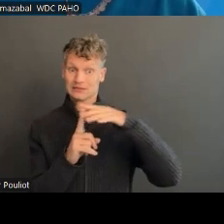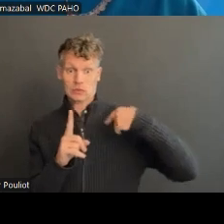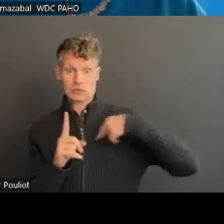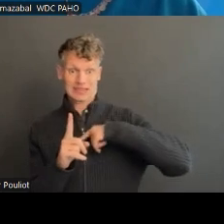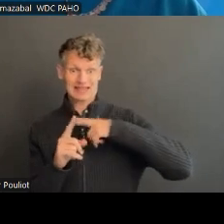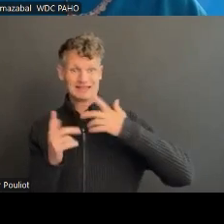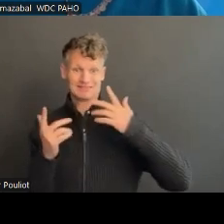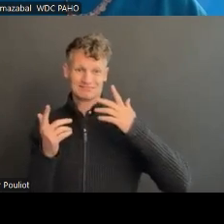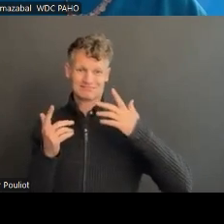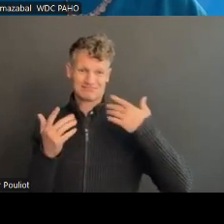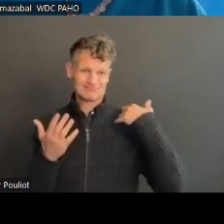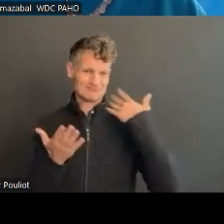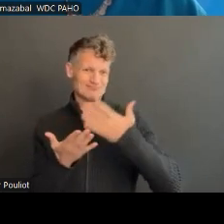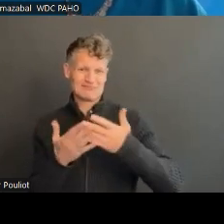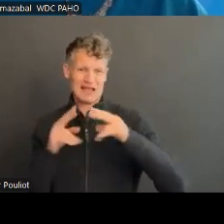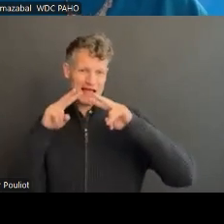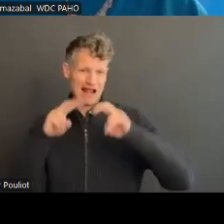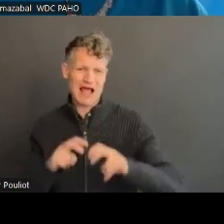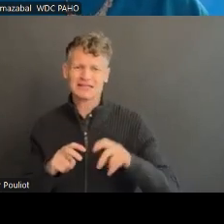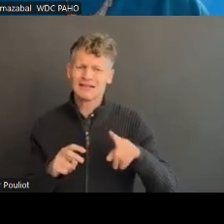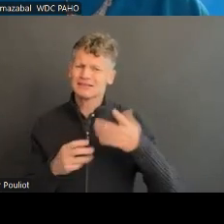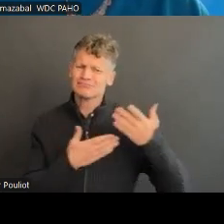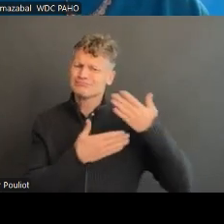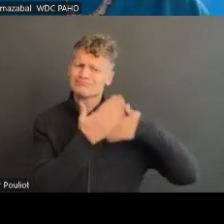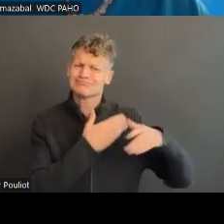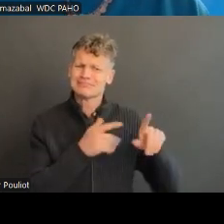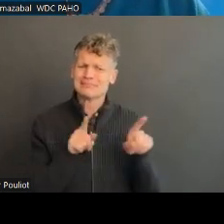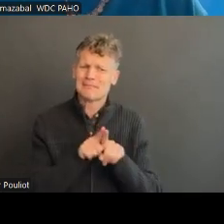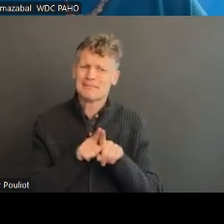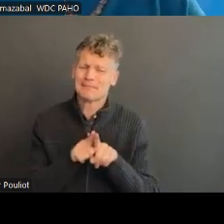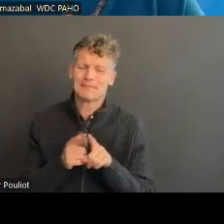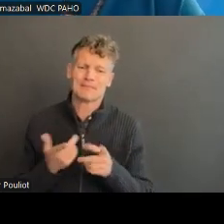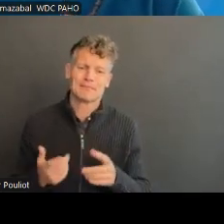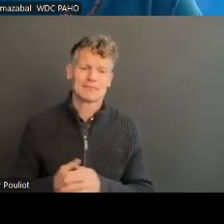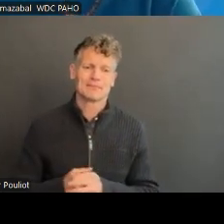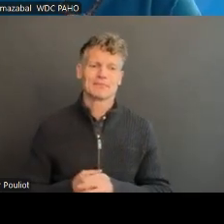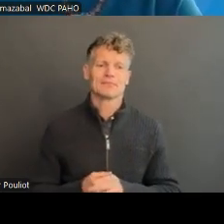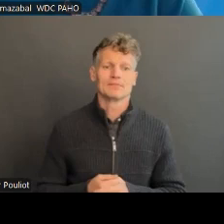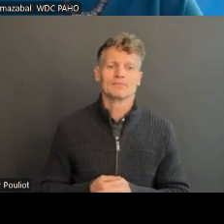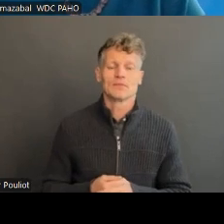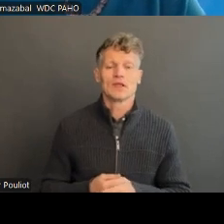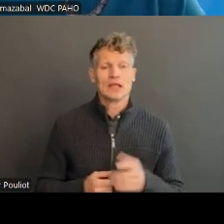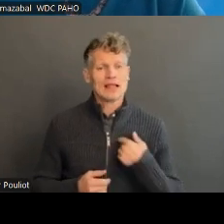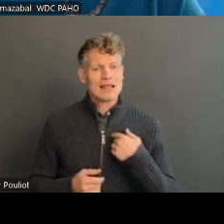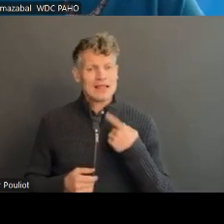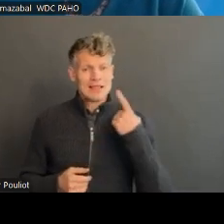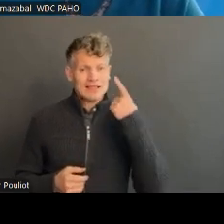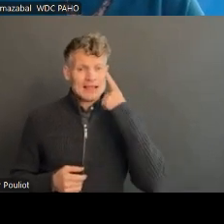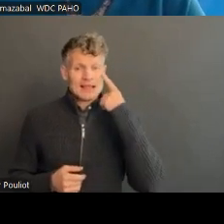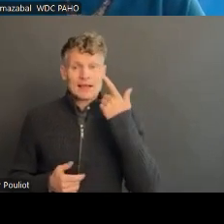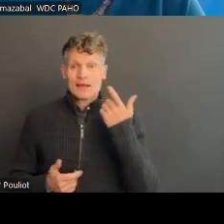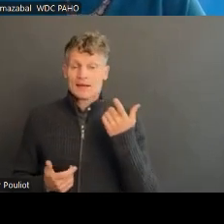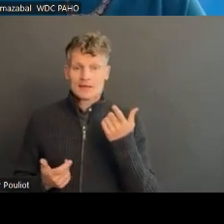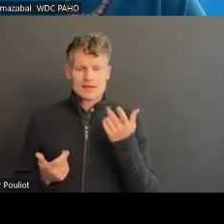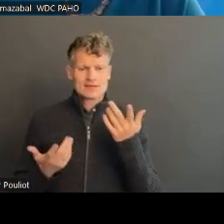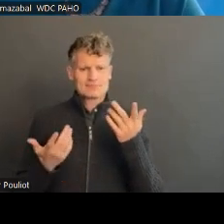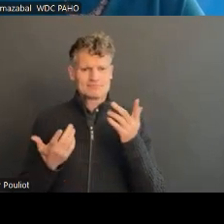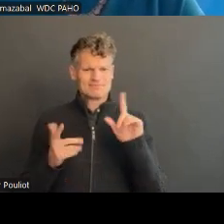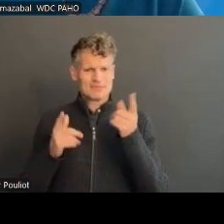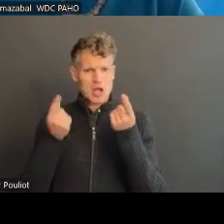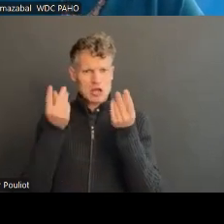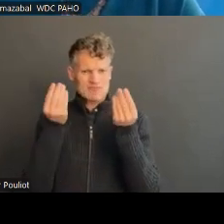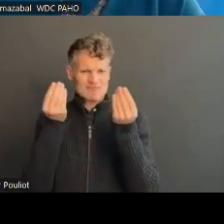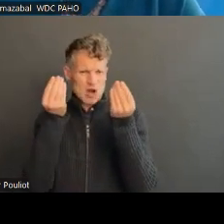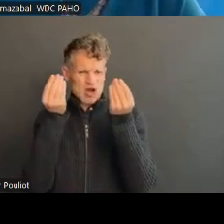autores, cuando referimos la causa de los casos, que porque una persona tiene este problema de salud y enfermedad, hacemos